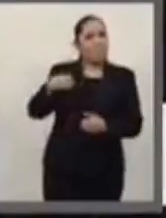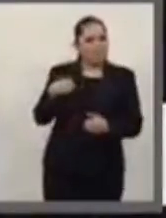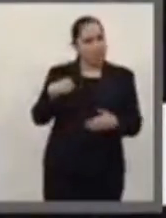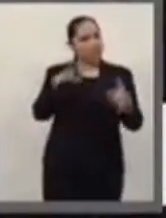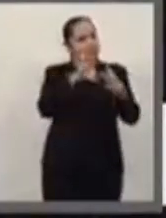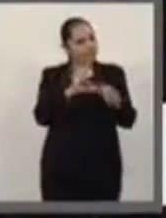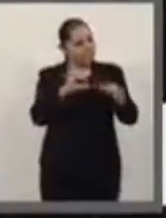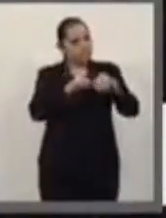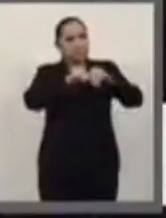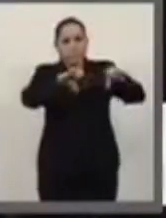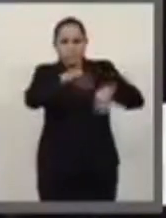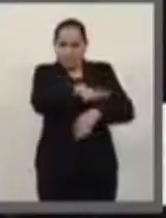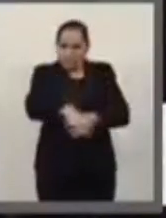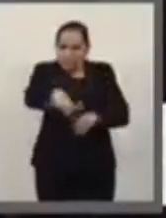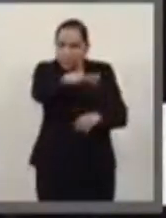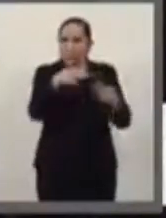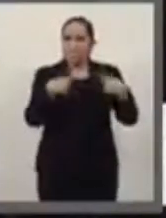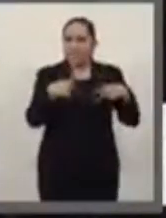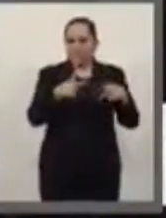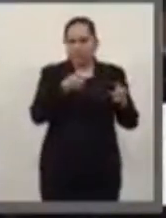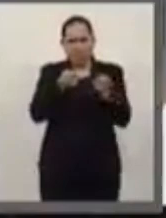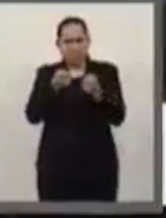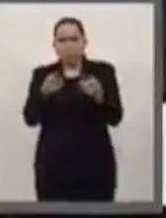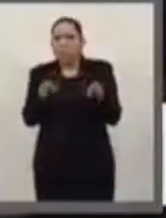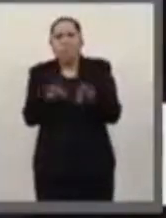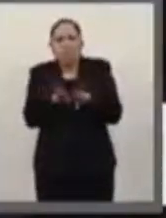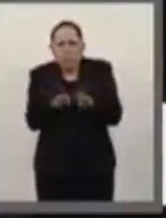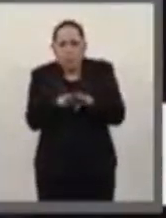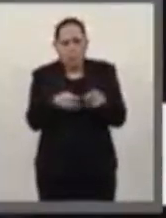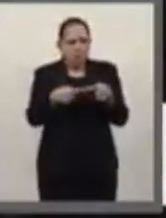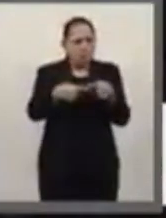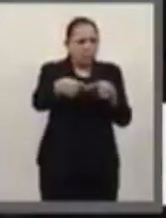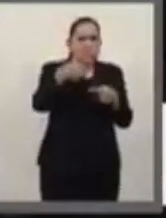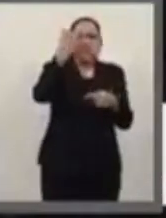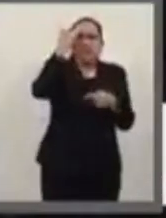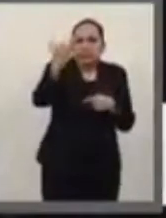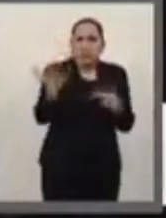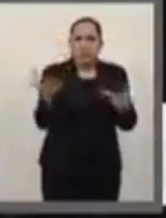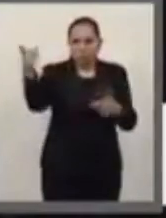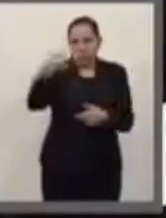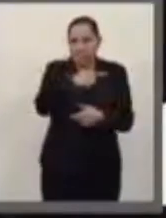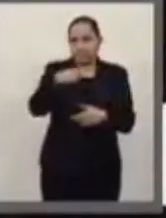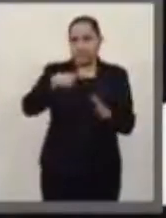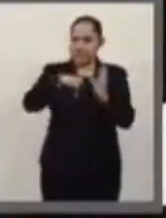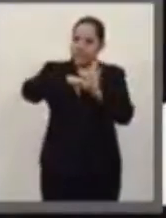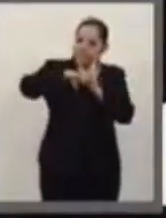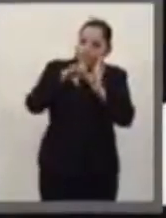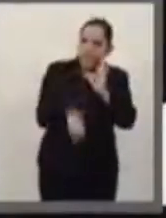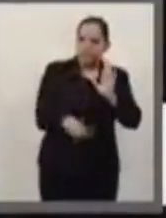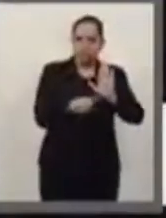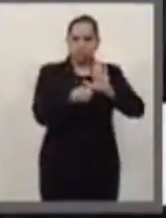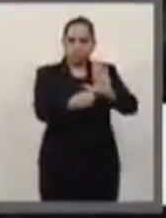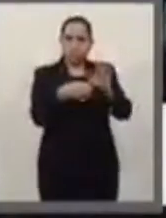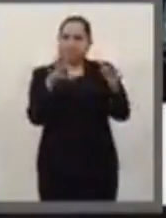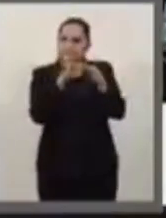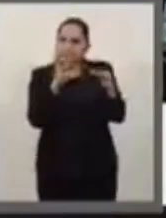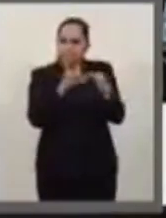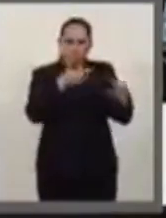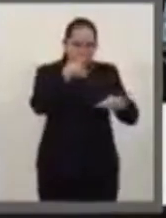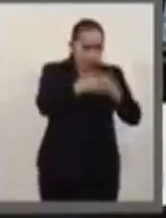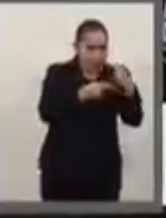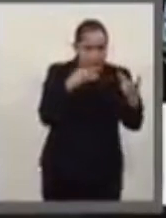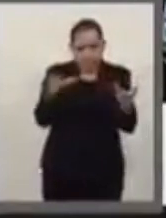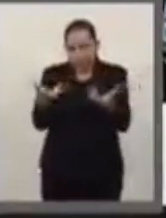tiempo, cómo y sobre todo a dar el ejemplo. Tenemos que tener mucho cuidado.